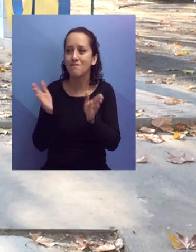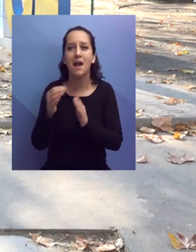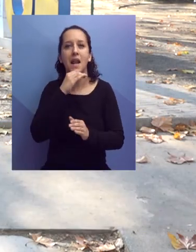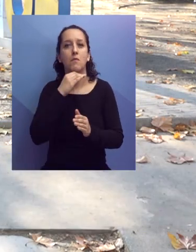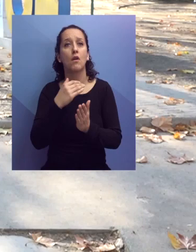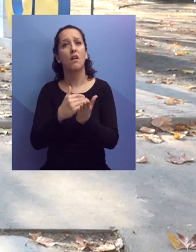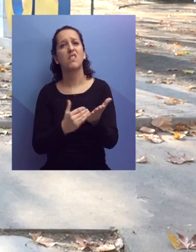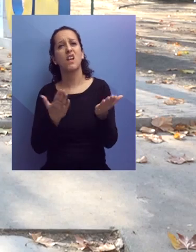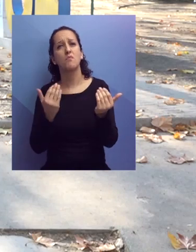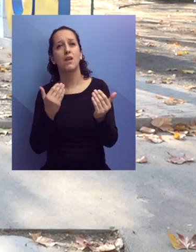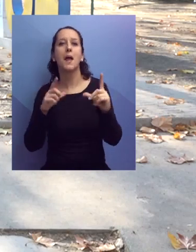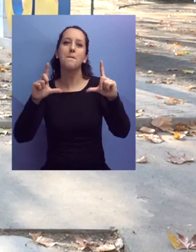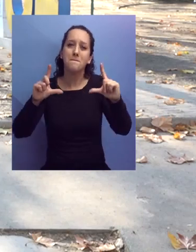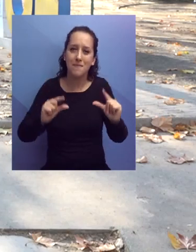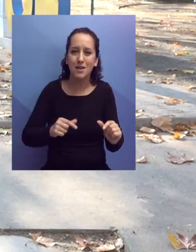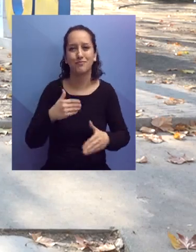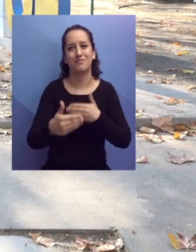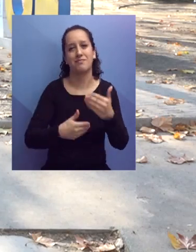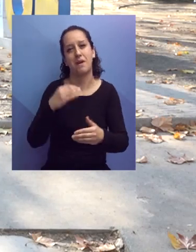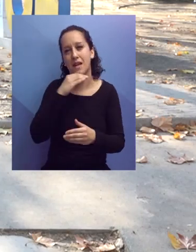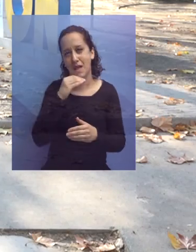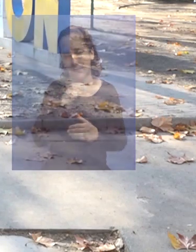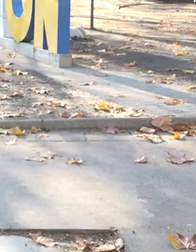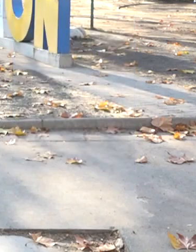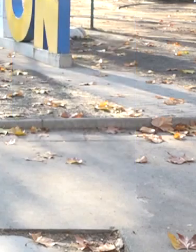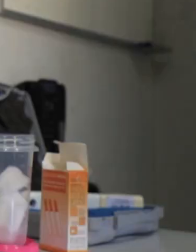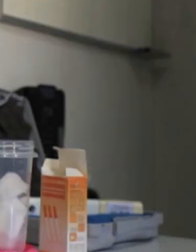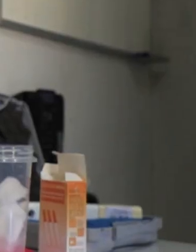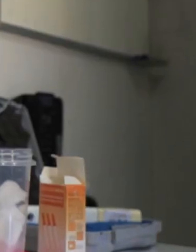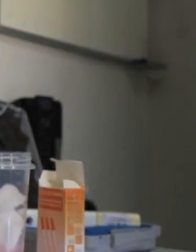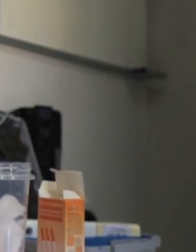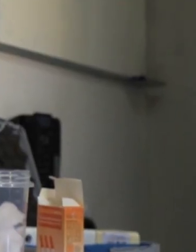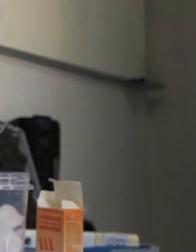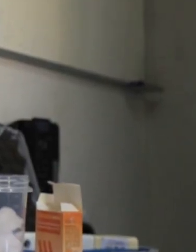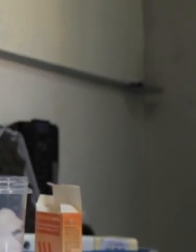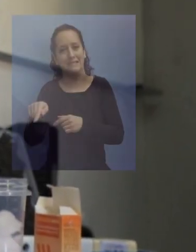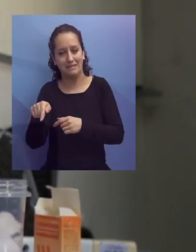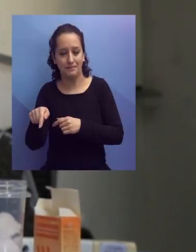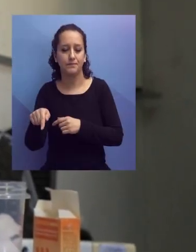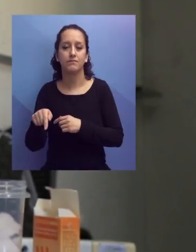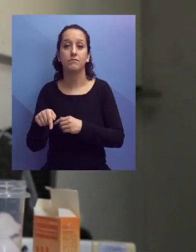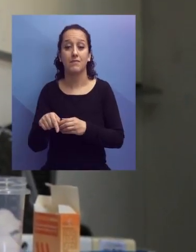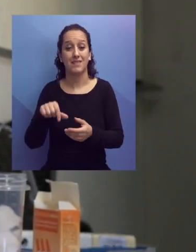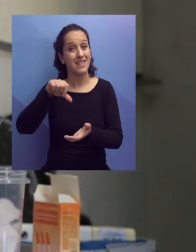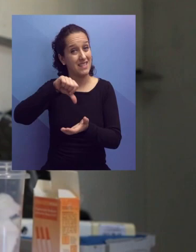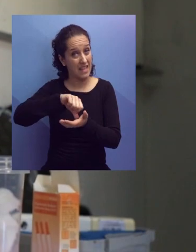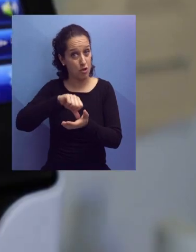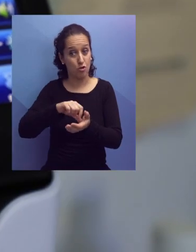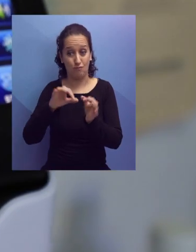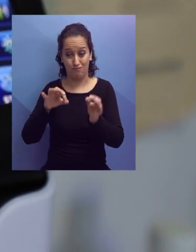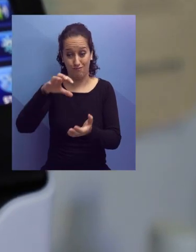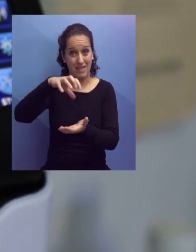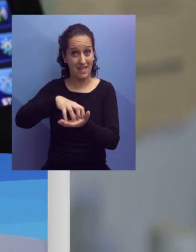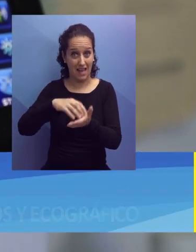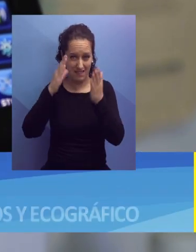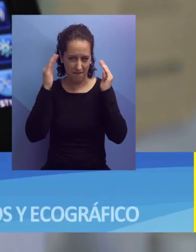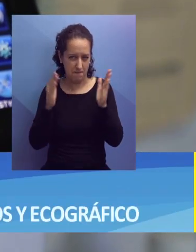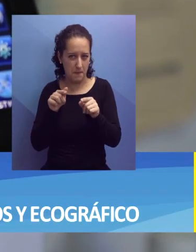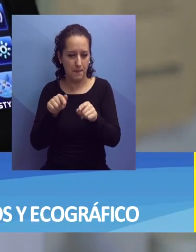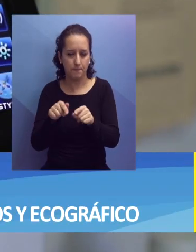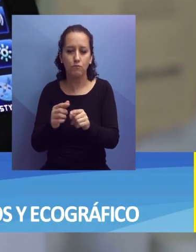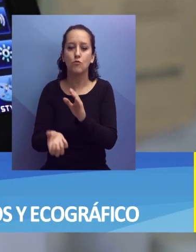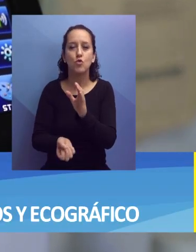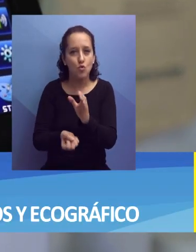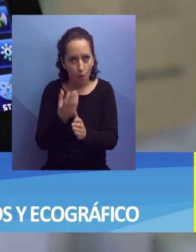y ampliar, por supuesto, la cobertura de atención. El Centro de Referencia de Salud Municipal